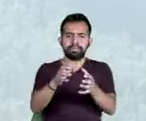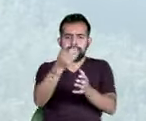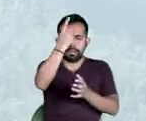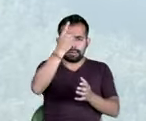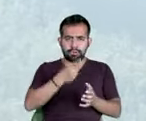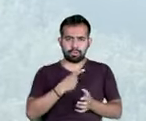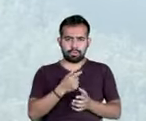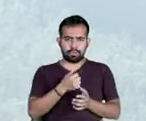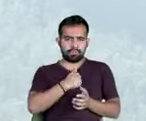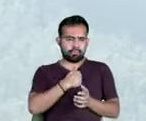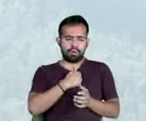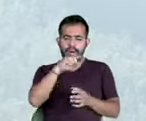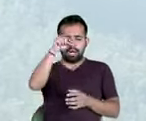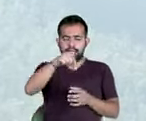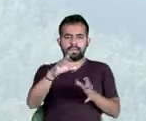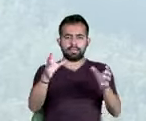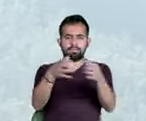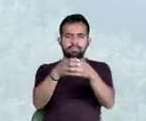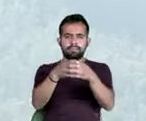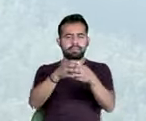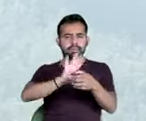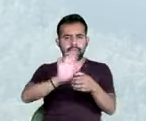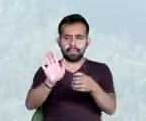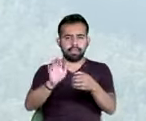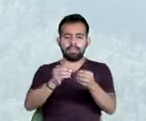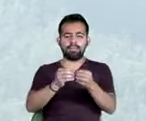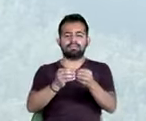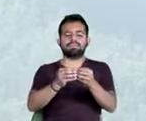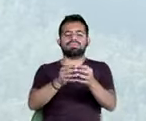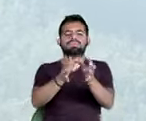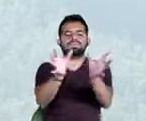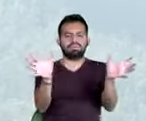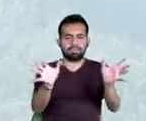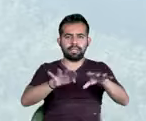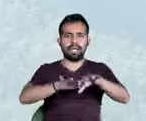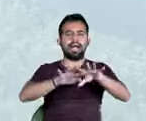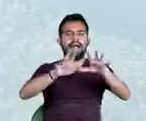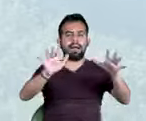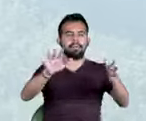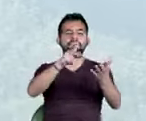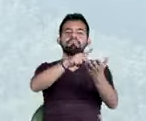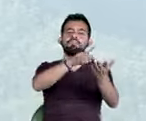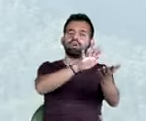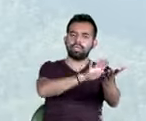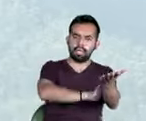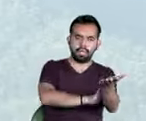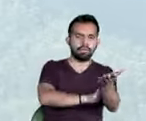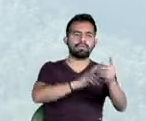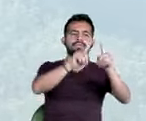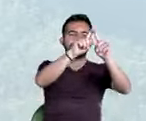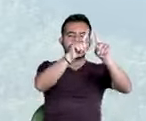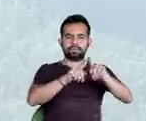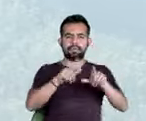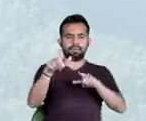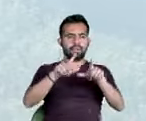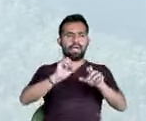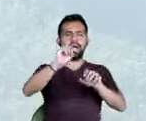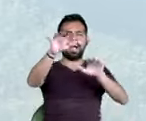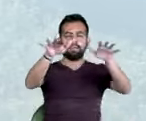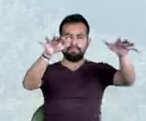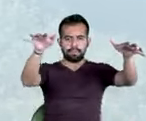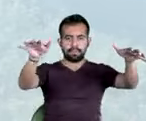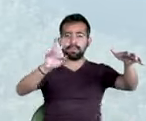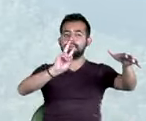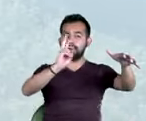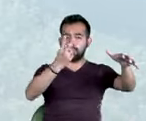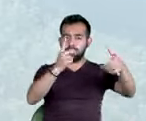casco colonial, es que esas decisiones se conviertan en proyectos, en intervenciones en los territorios. Por lo tanto, lo segundo que hay